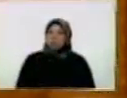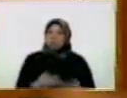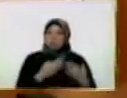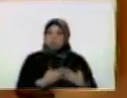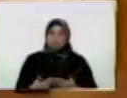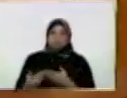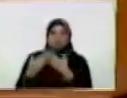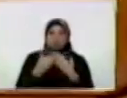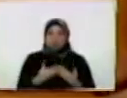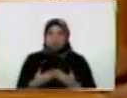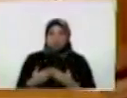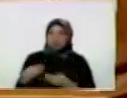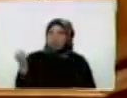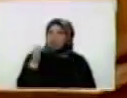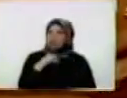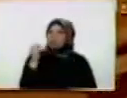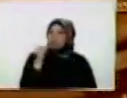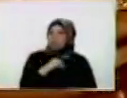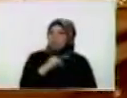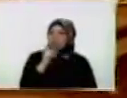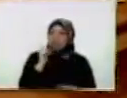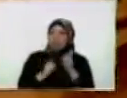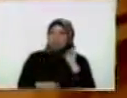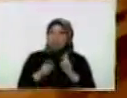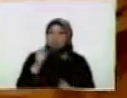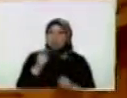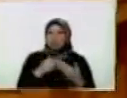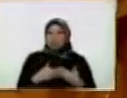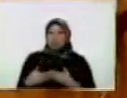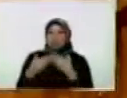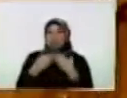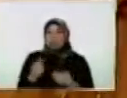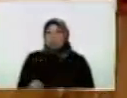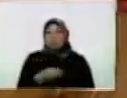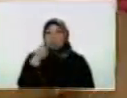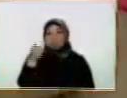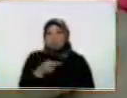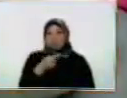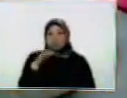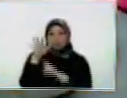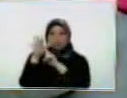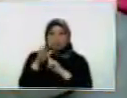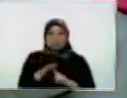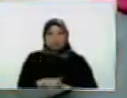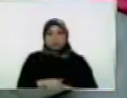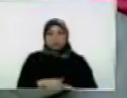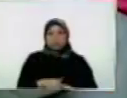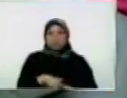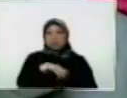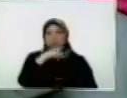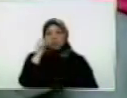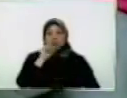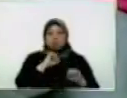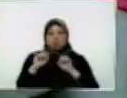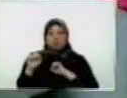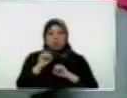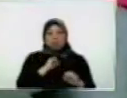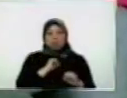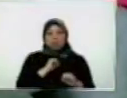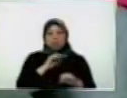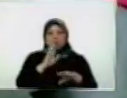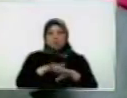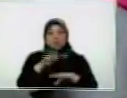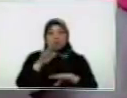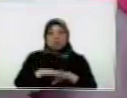además que se sumaron y algunos otros dirigentes políticos que se fueron sumando, e hicimos un movimiento y lo